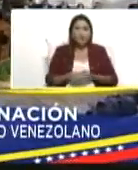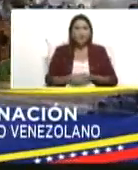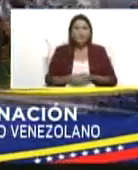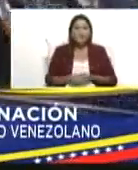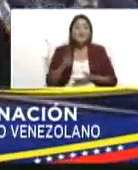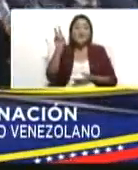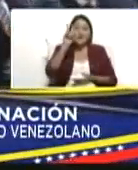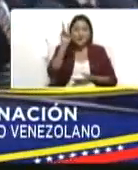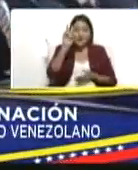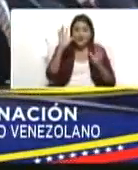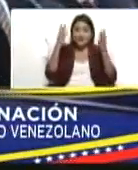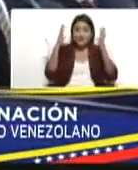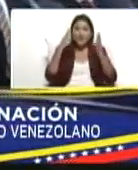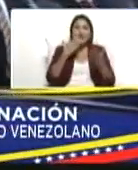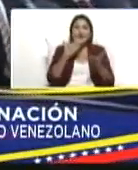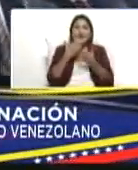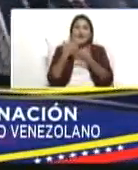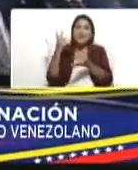estados